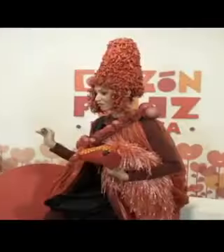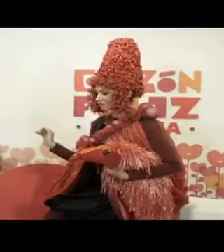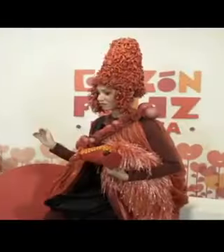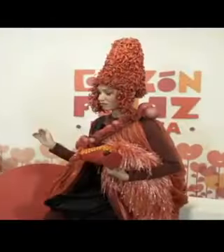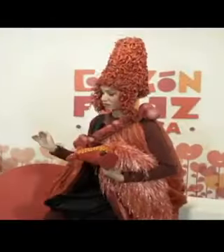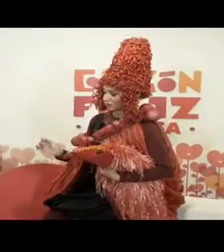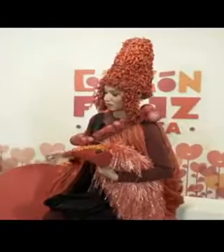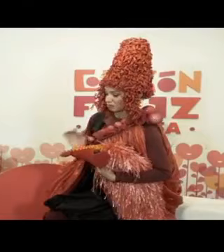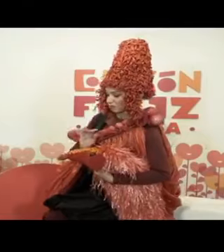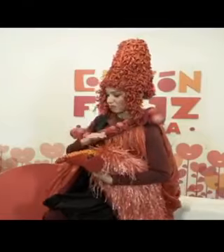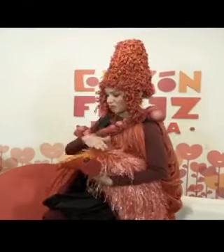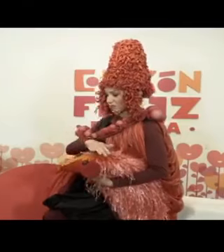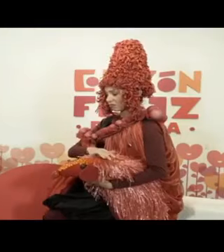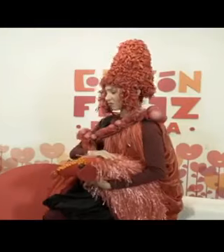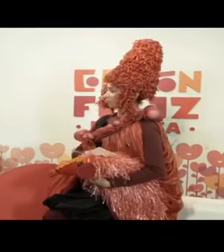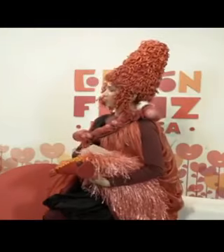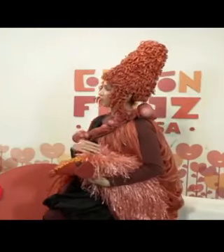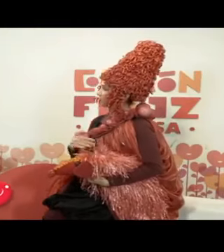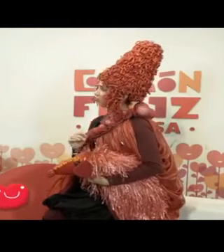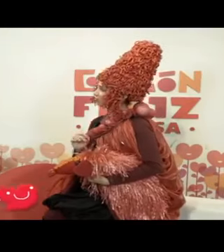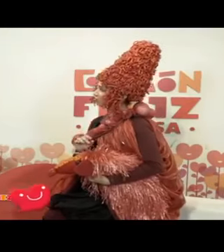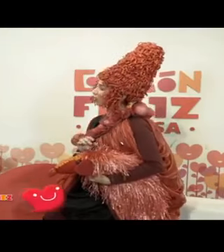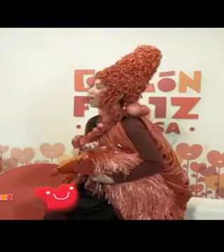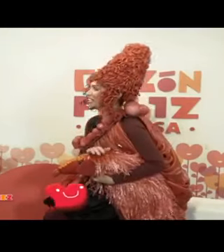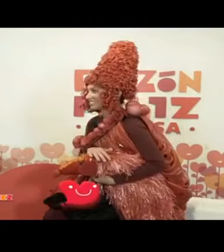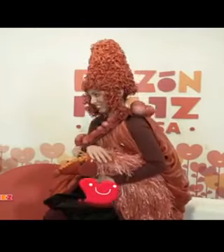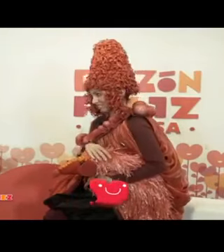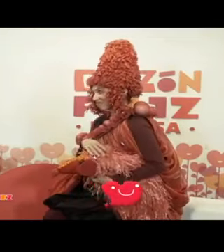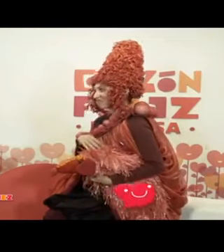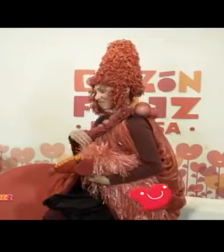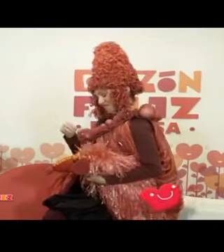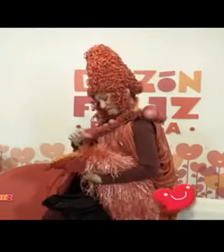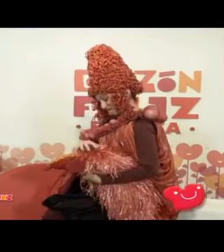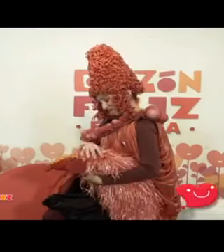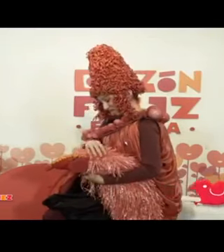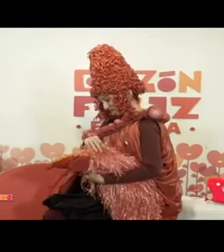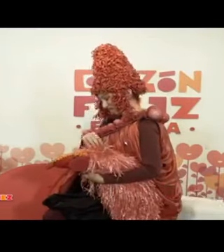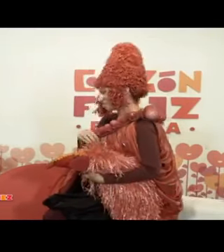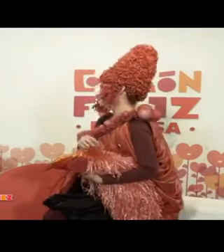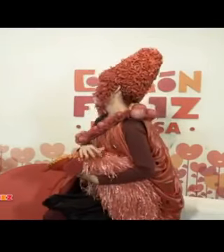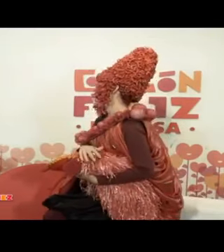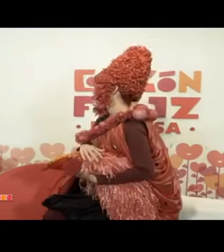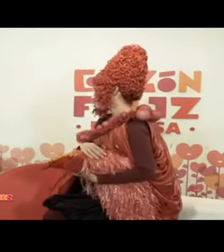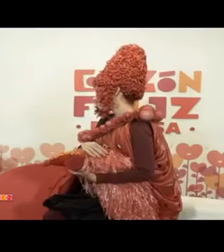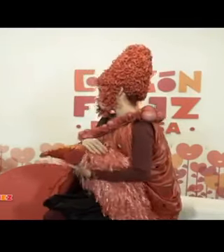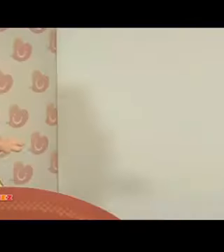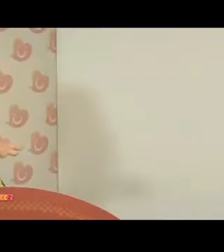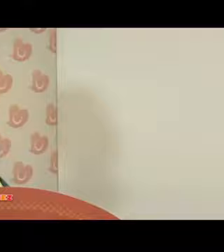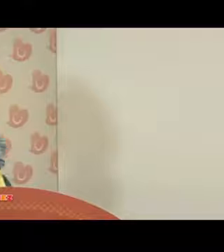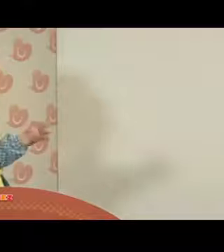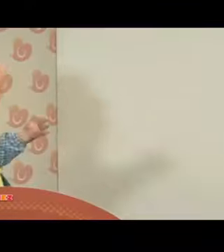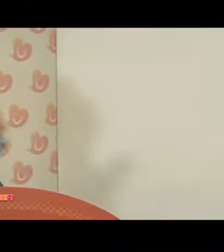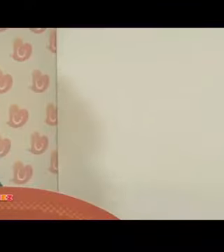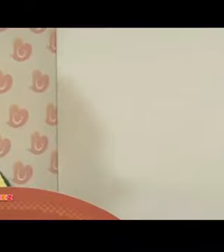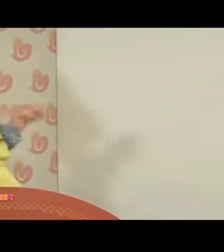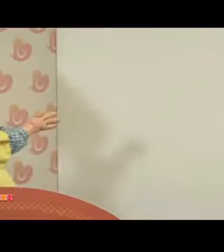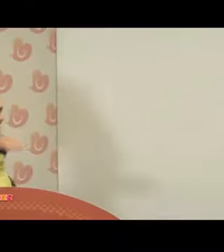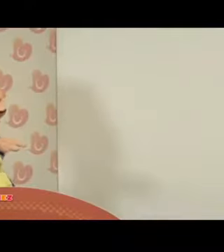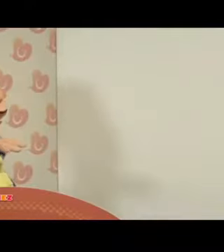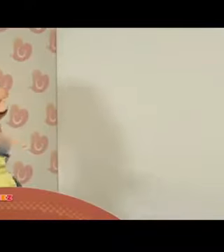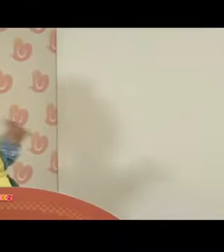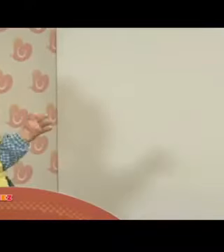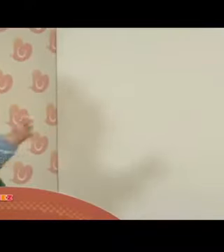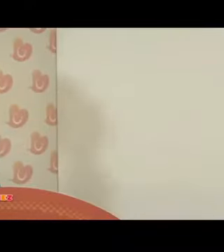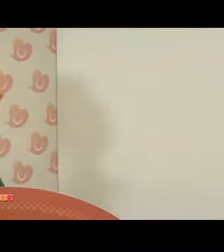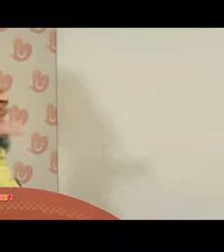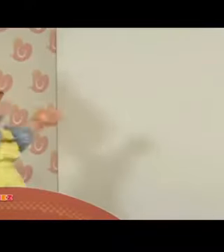No hay seres con más imaginación y fantasía que los niños y las niñas. Bendita edad dorada que uno ya pasó. Pero sí en estos